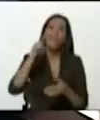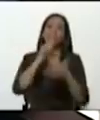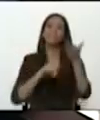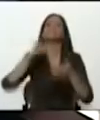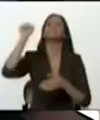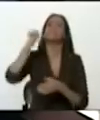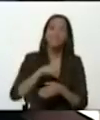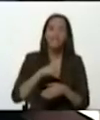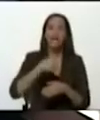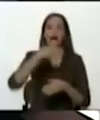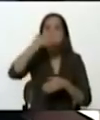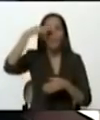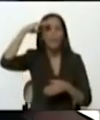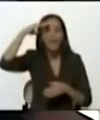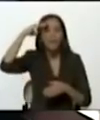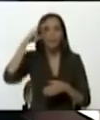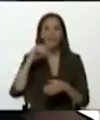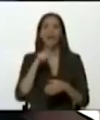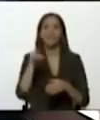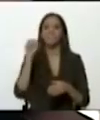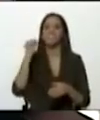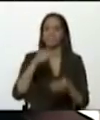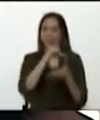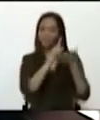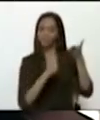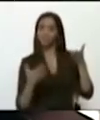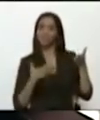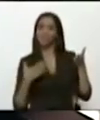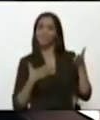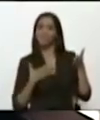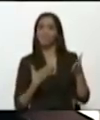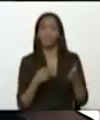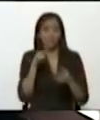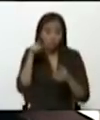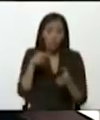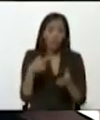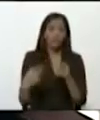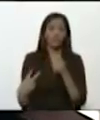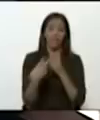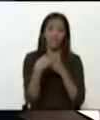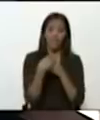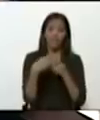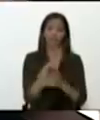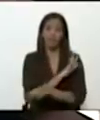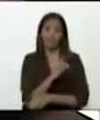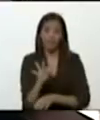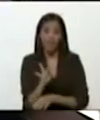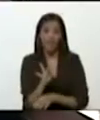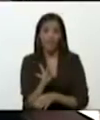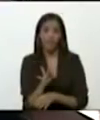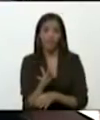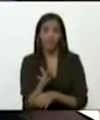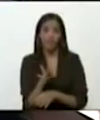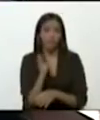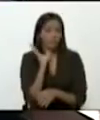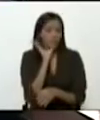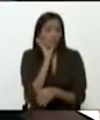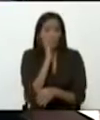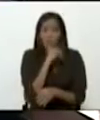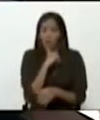los paramilitares, a los rastrojos. Que son los que están operando y atacando en la frontera. Sin contemplación.